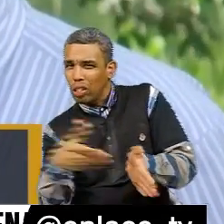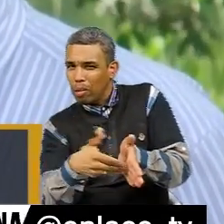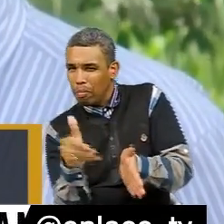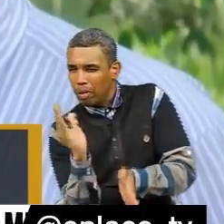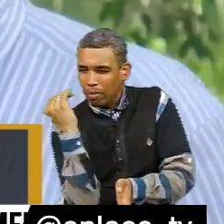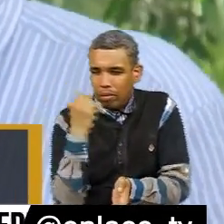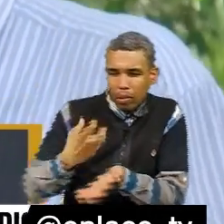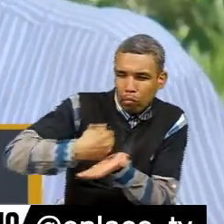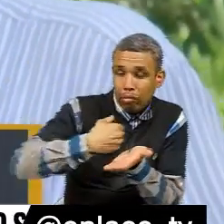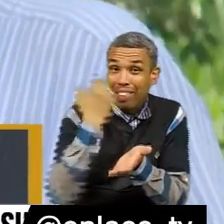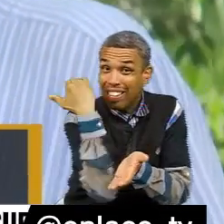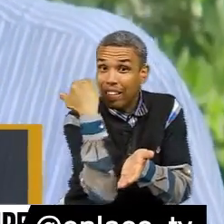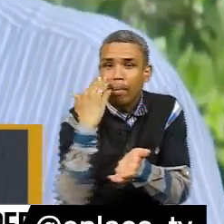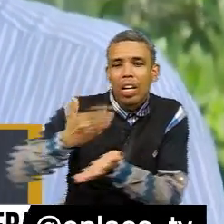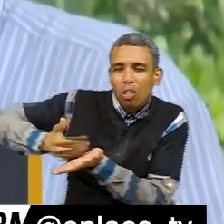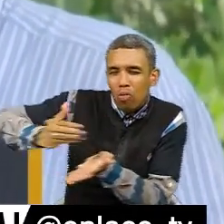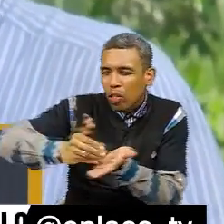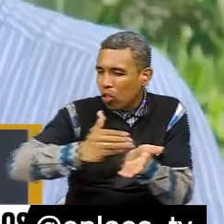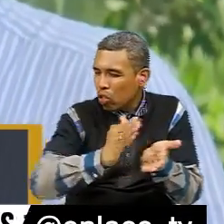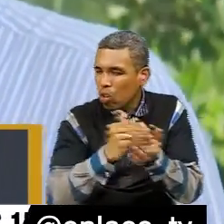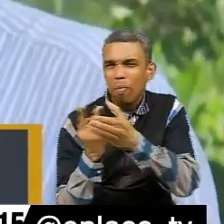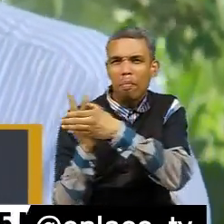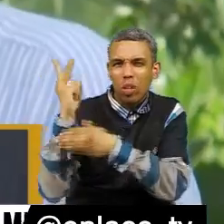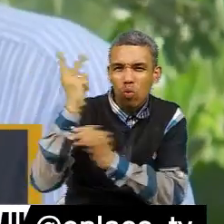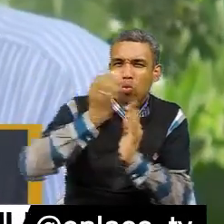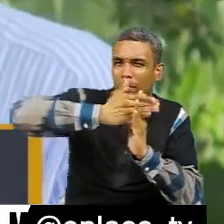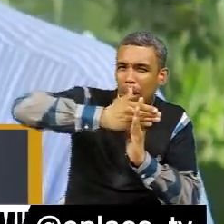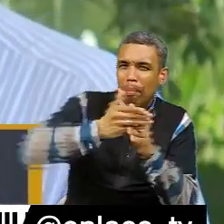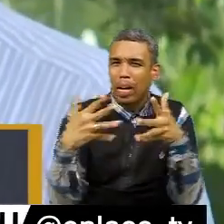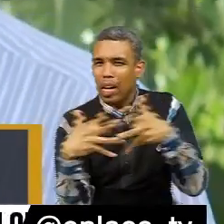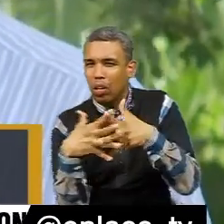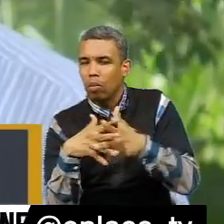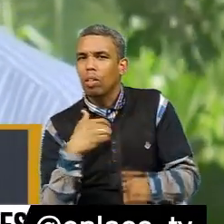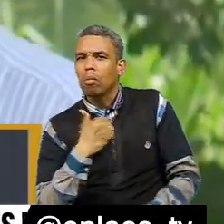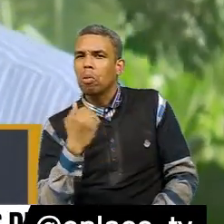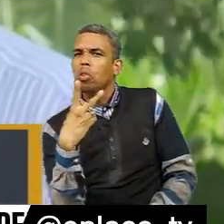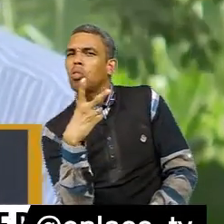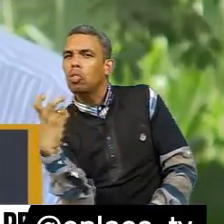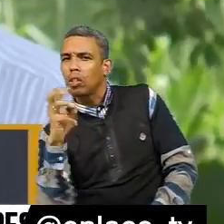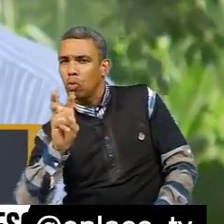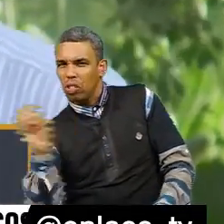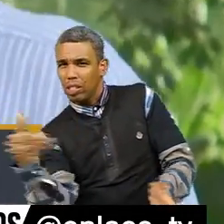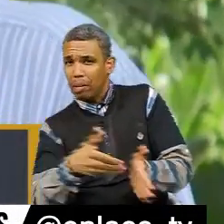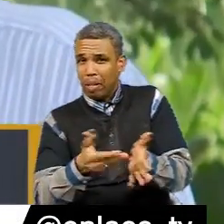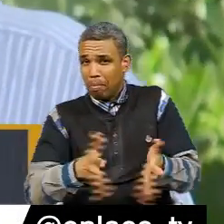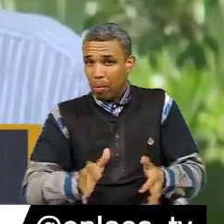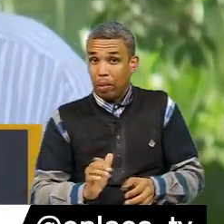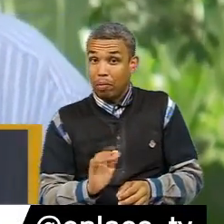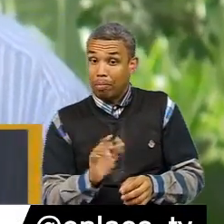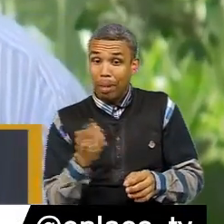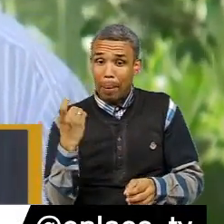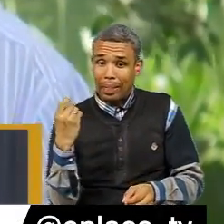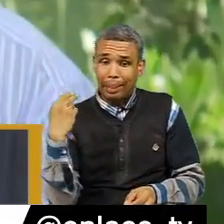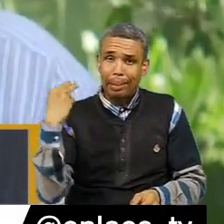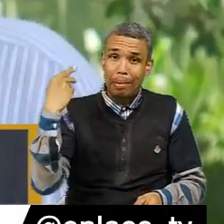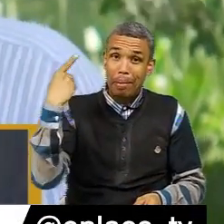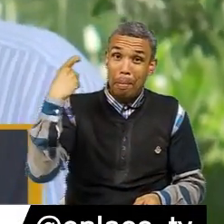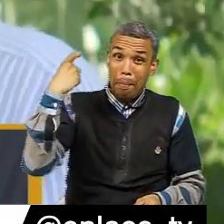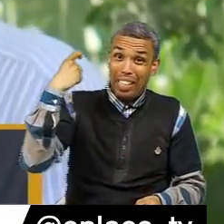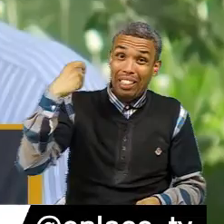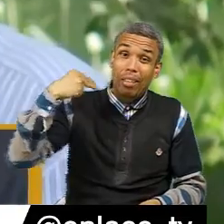120.000. Entonces, cuando no alcanza, son recursos, ahí sí son recursos propios, es de mi bolsillo. Del gobierno